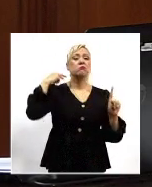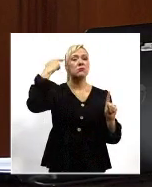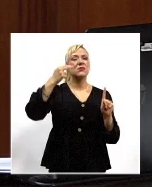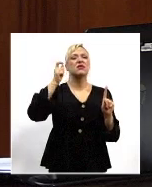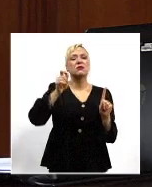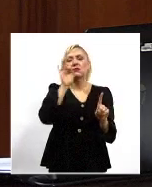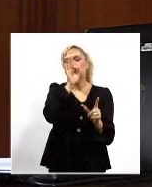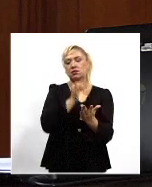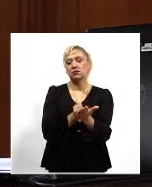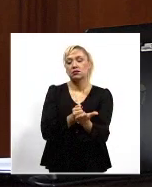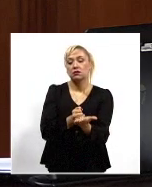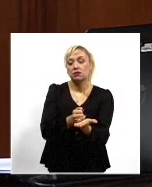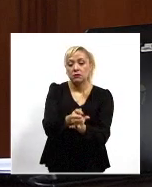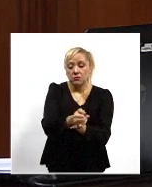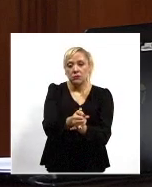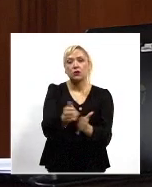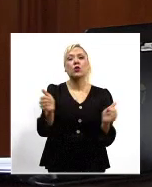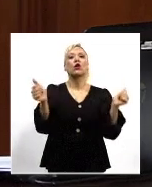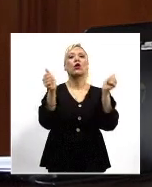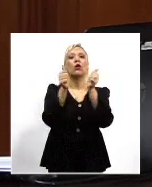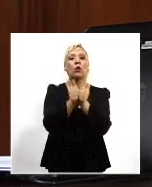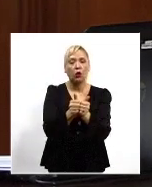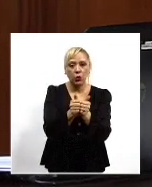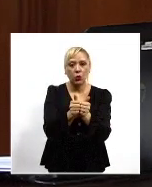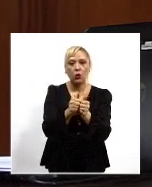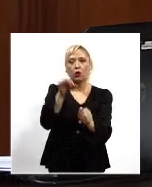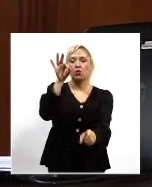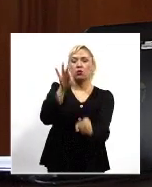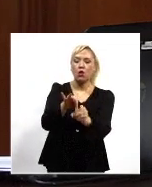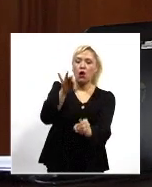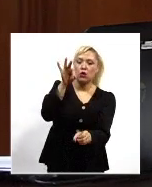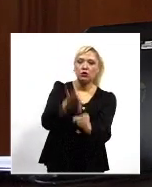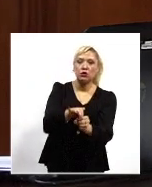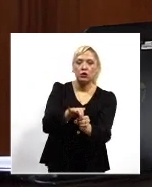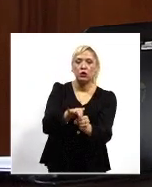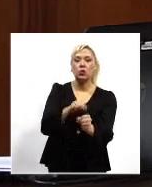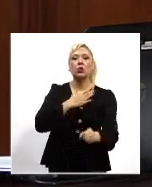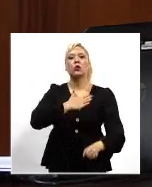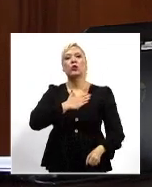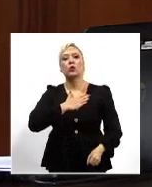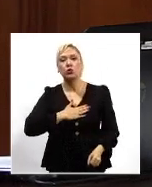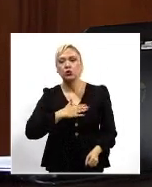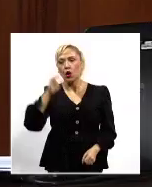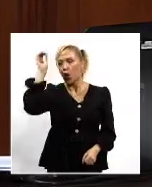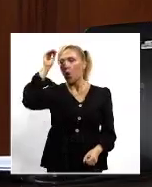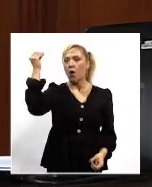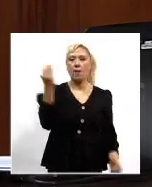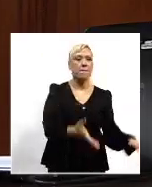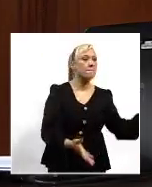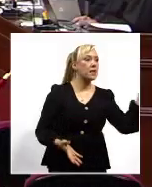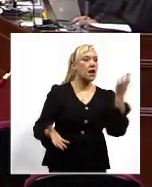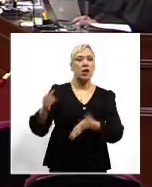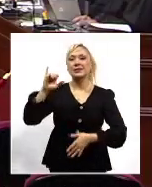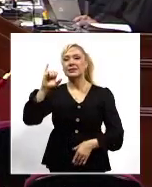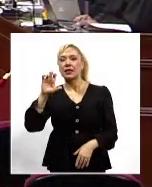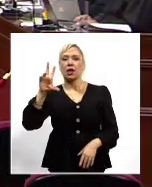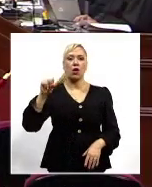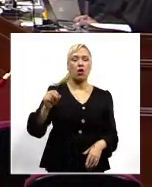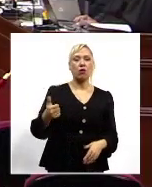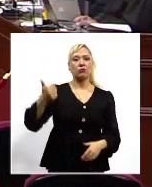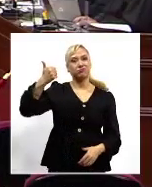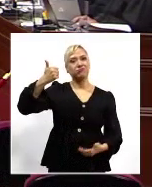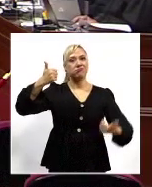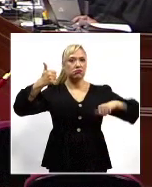las decisiones deben ser tomadas mediante procedimientos democráticos de tipo deliberativo. Detrás